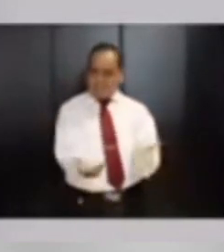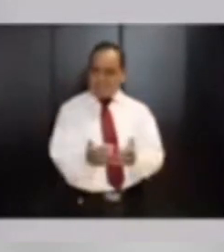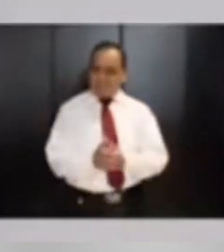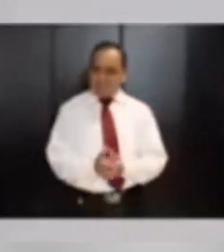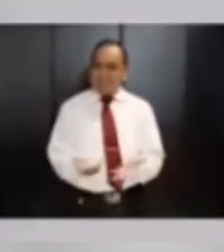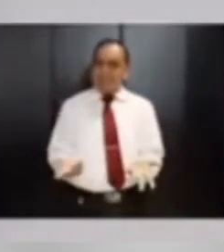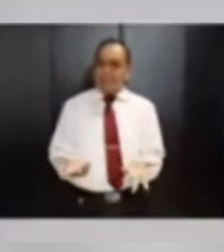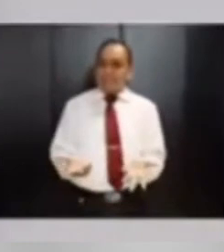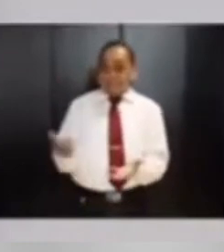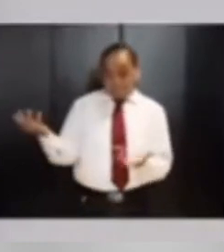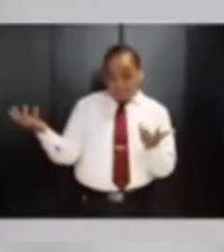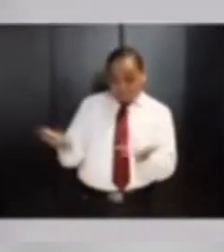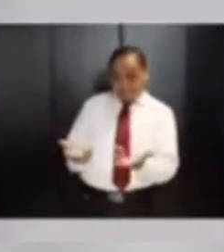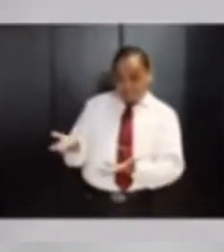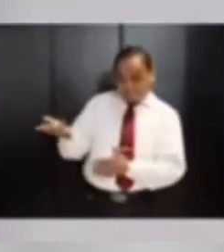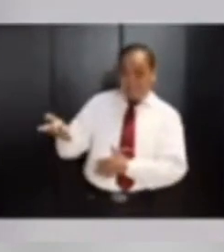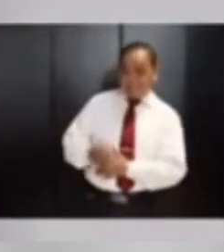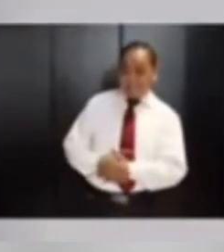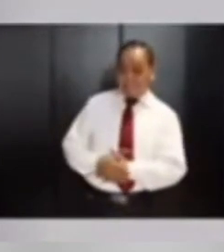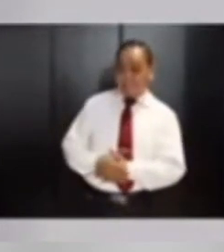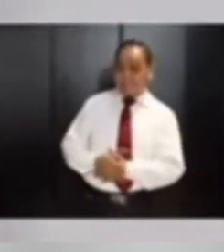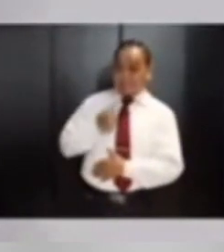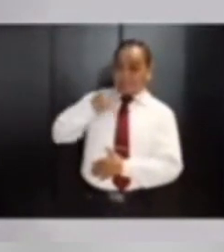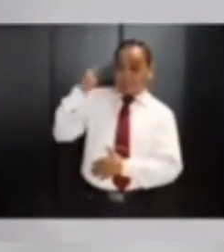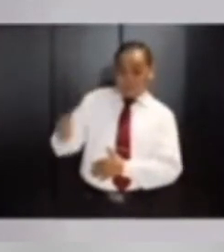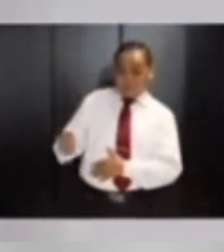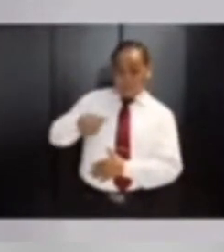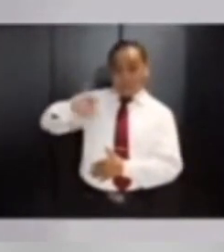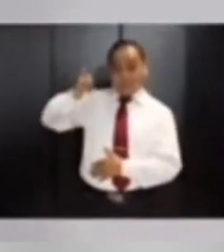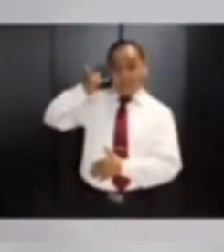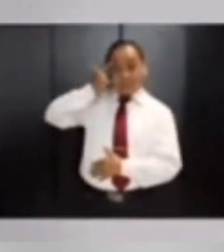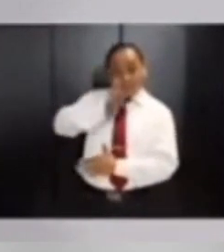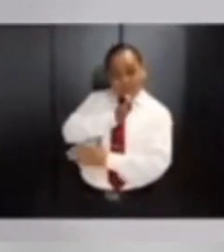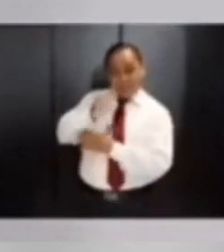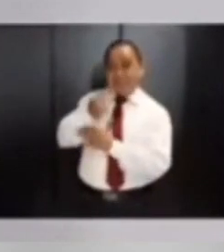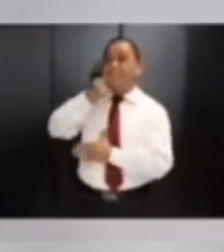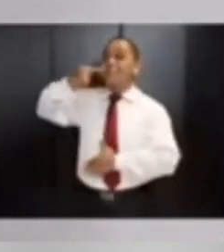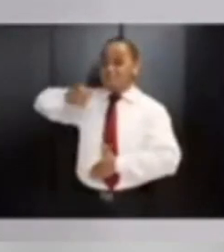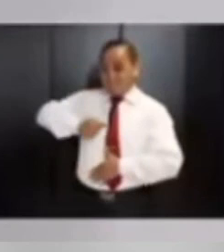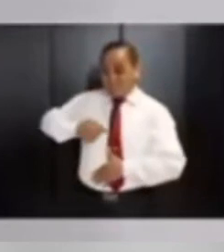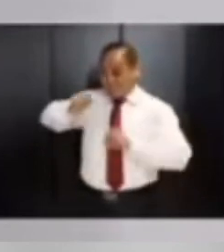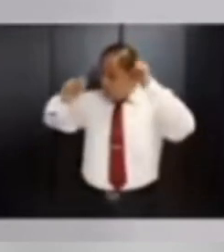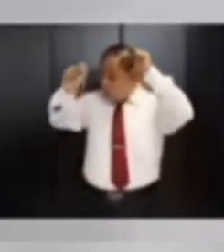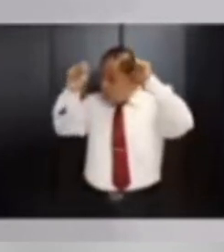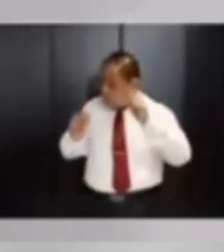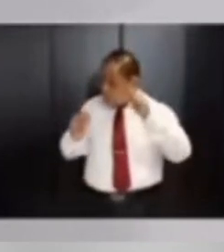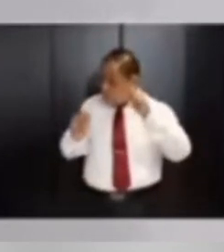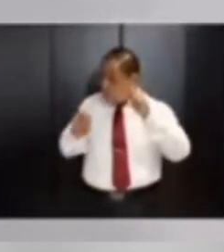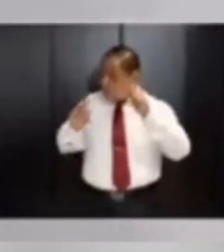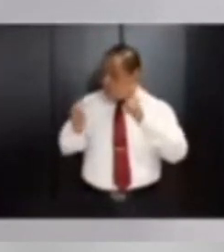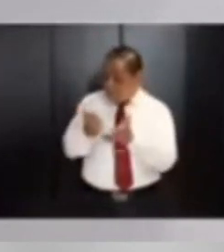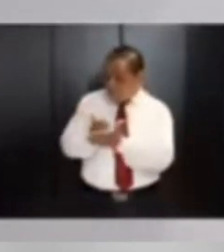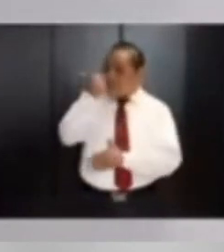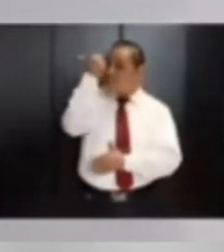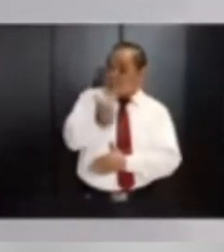eso es lo que tiene que hacer porque ya les dije voy yo vuelvo y la campeche y me vuelven a decir que no hay la gorra me va a liberar aquí en lagos